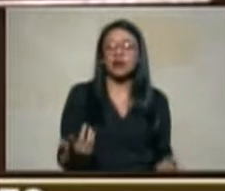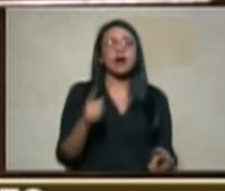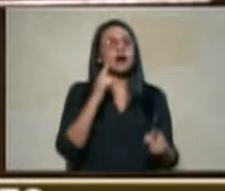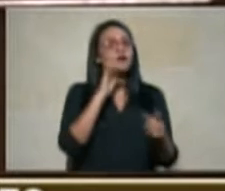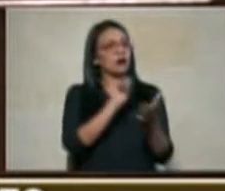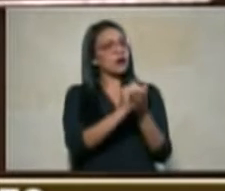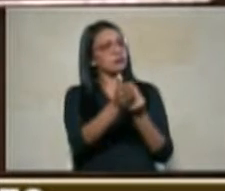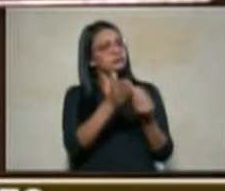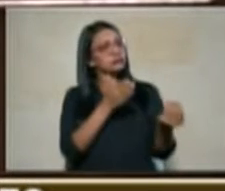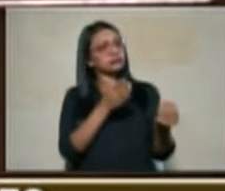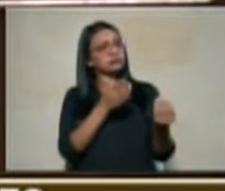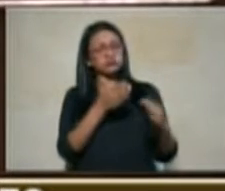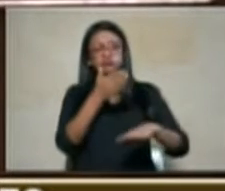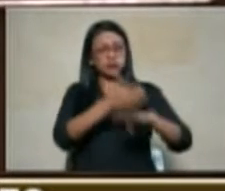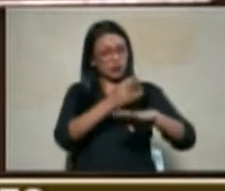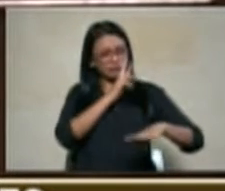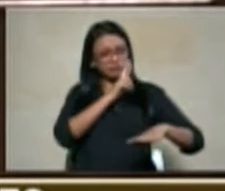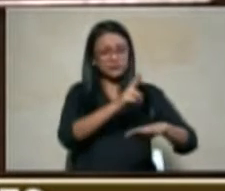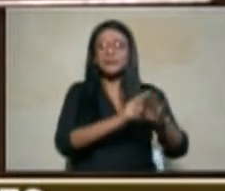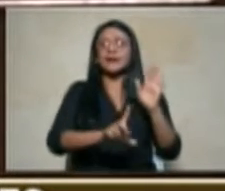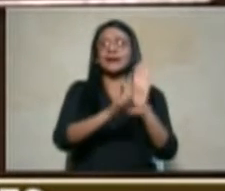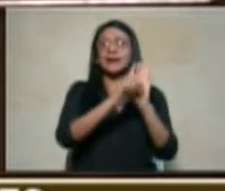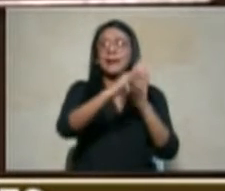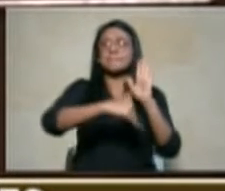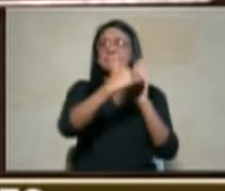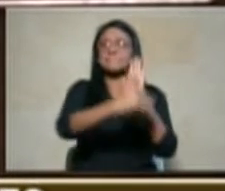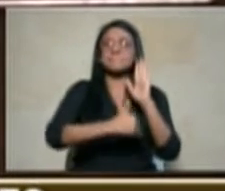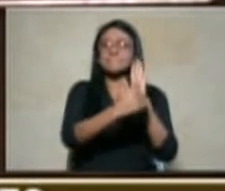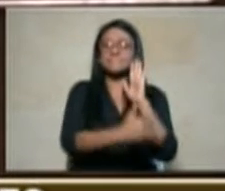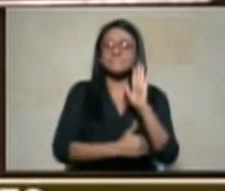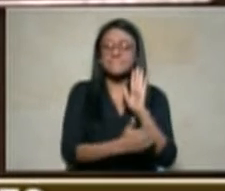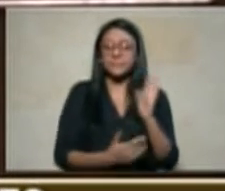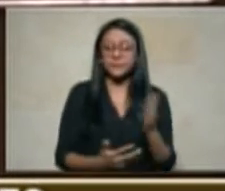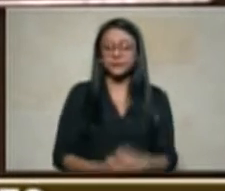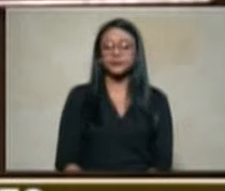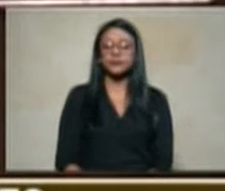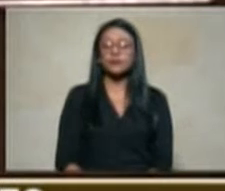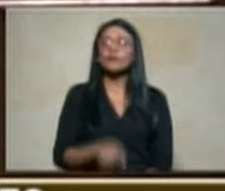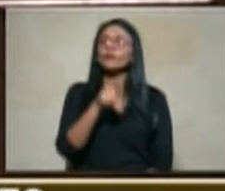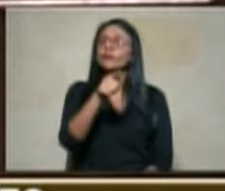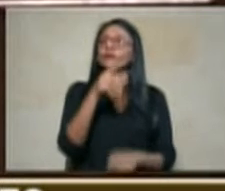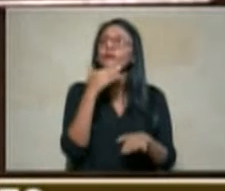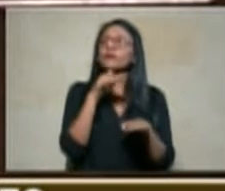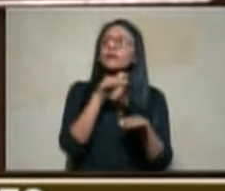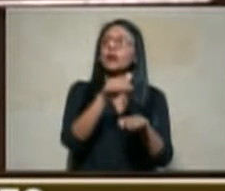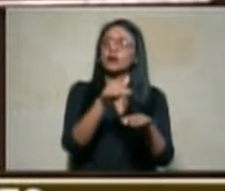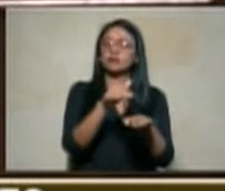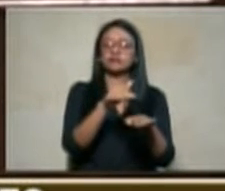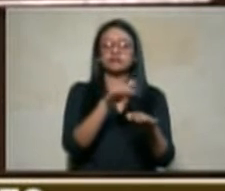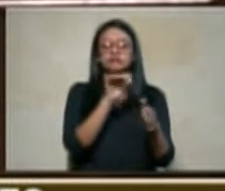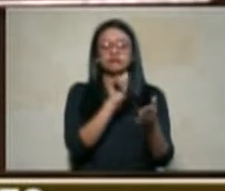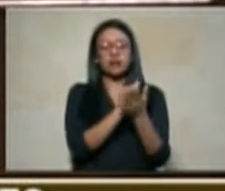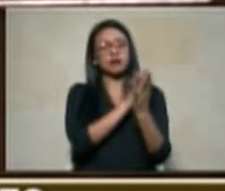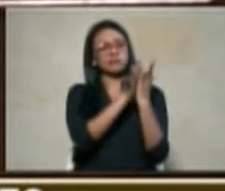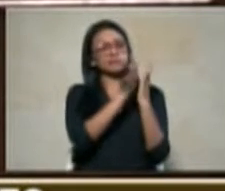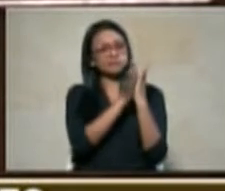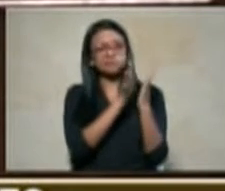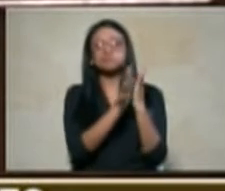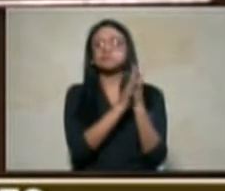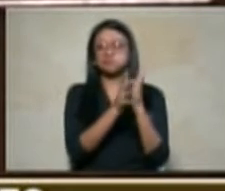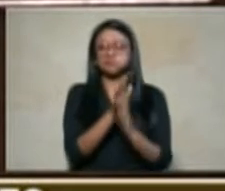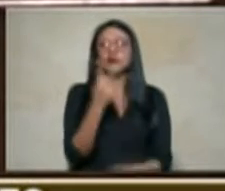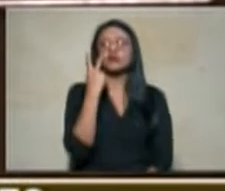compensa, la ley no lo contempla. Aquí uno de los representantes que ha hecho varias exposiciones, porque yo